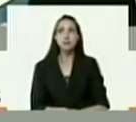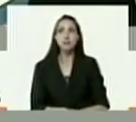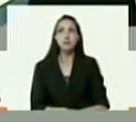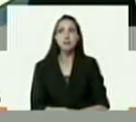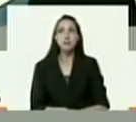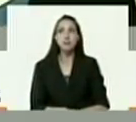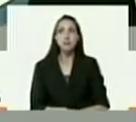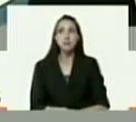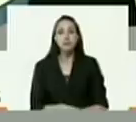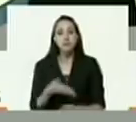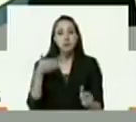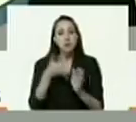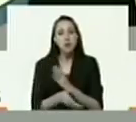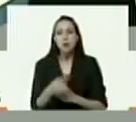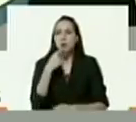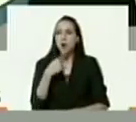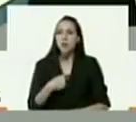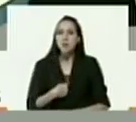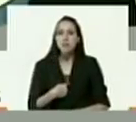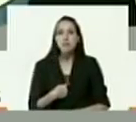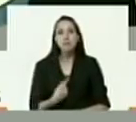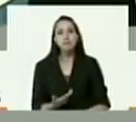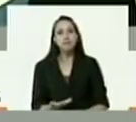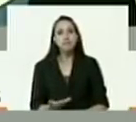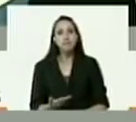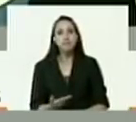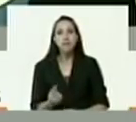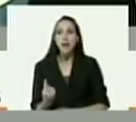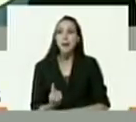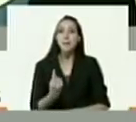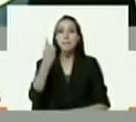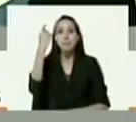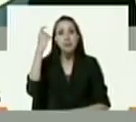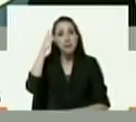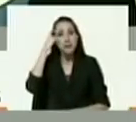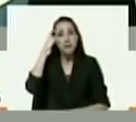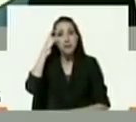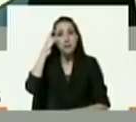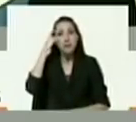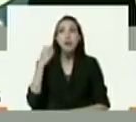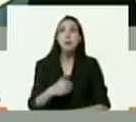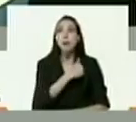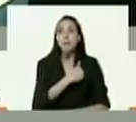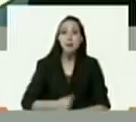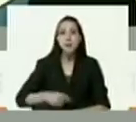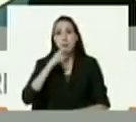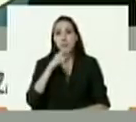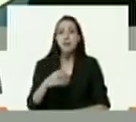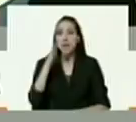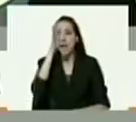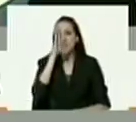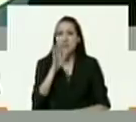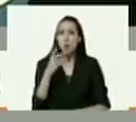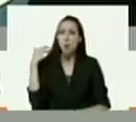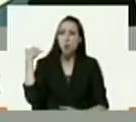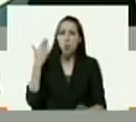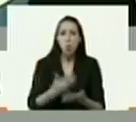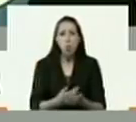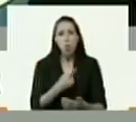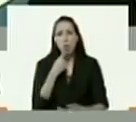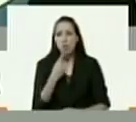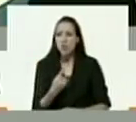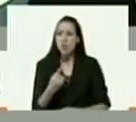dice, miren, desde el primer día, el presidente Maduro, desde el primer día les digo yo, hace 5 años, ha hecho llamados al